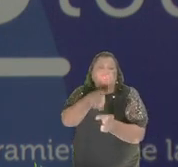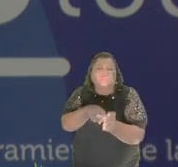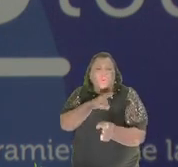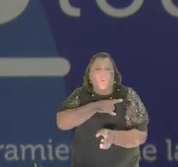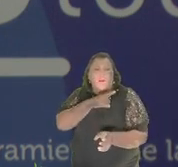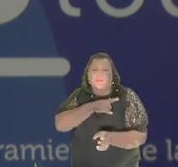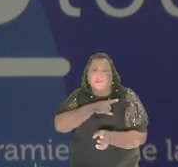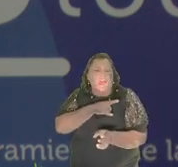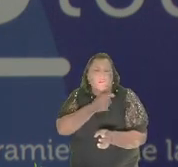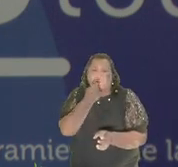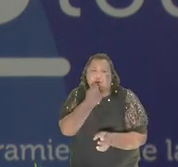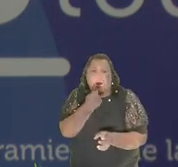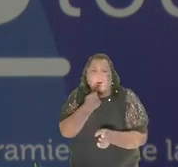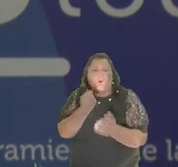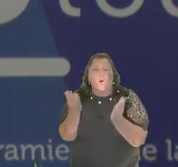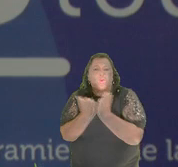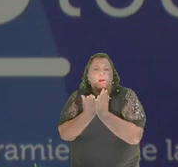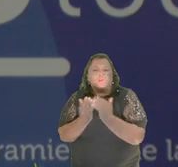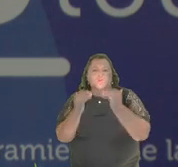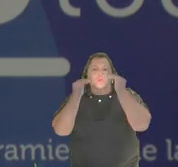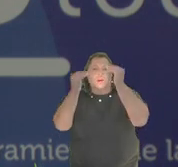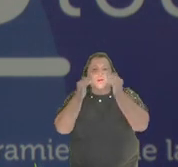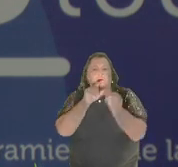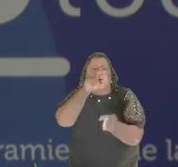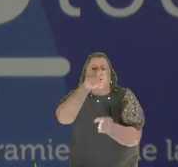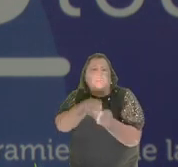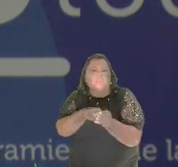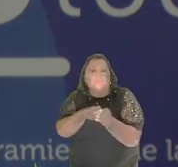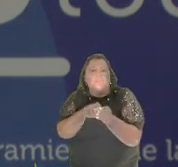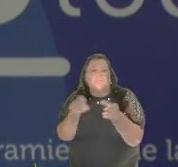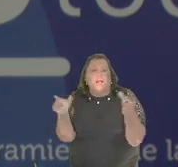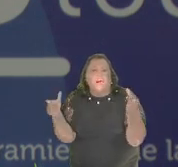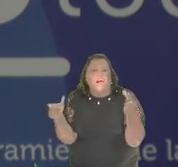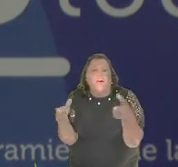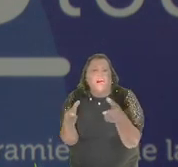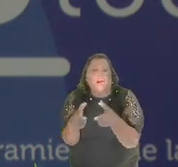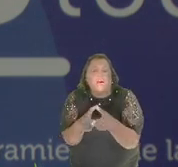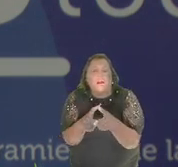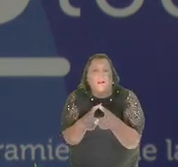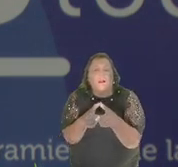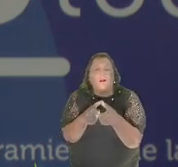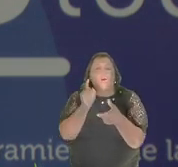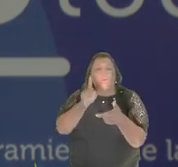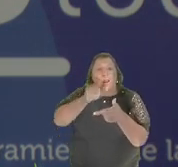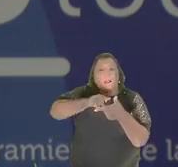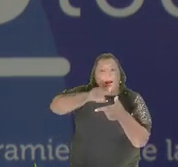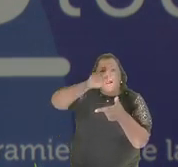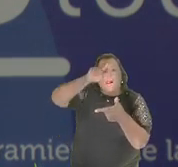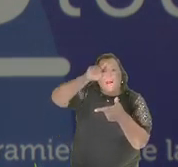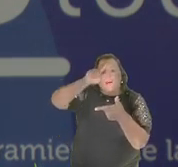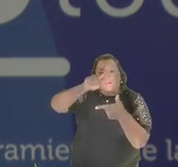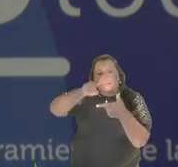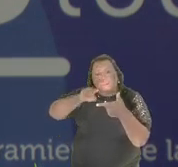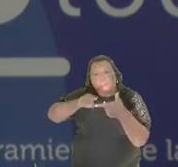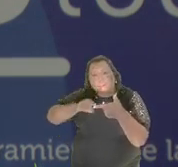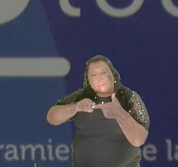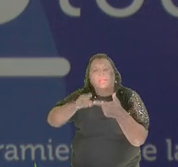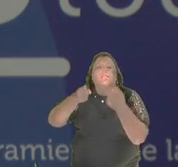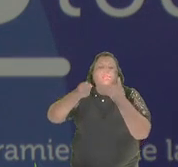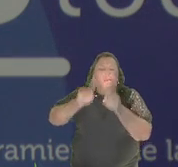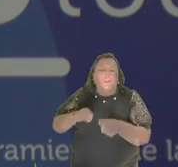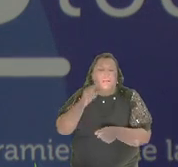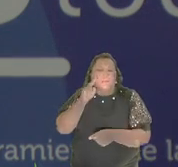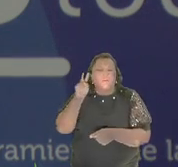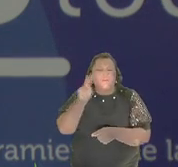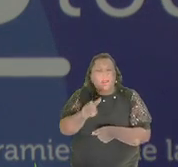superior, teniendo siempre presente que las cifras y los promedios, si bien nos demuestran un avance en el país en cobertura, también nos